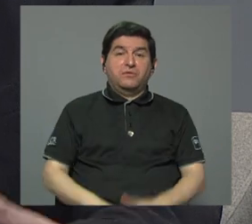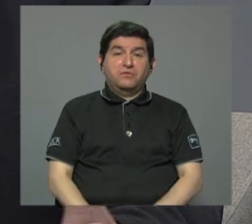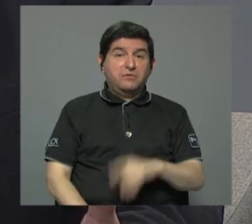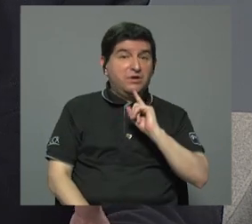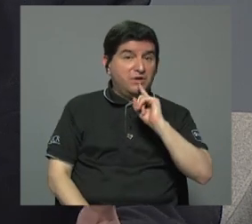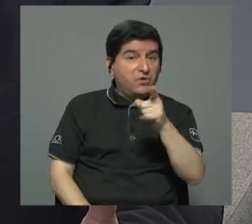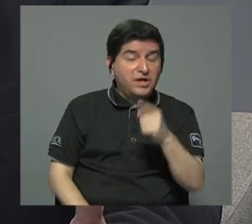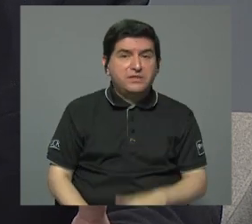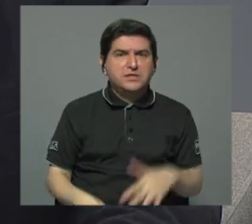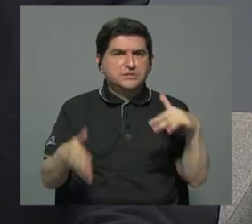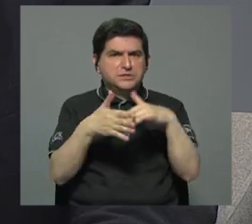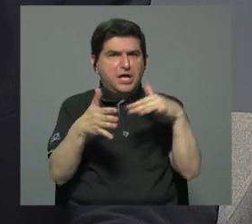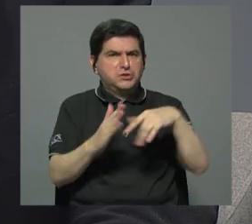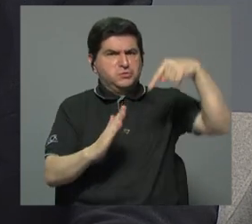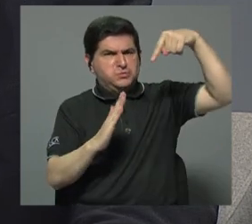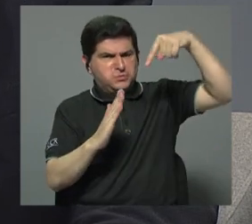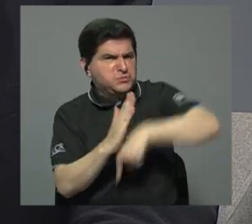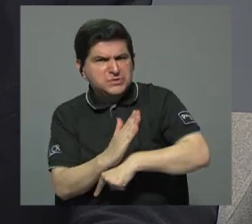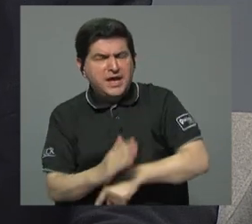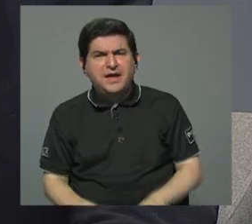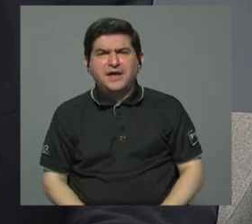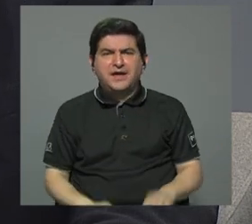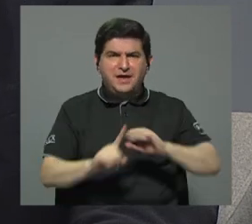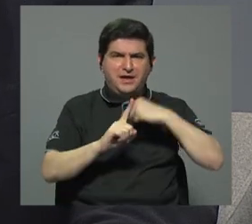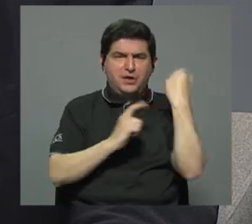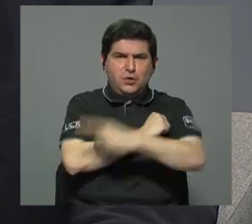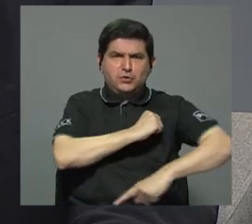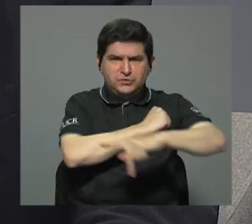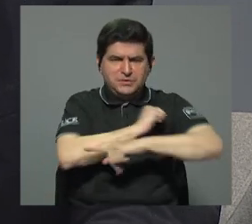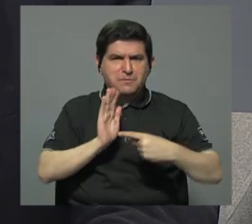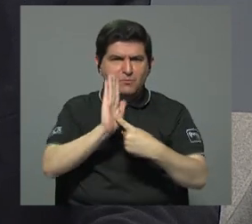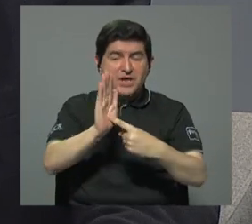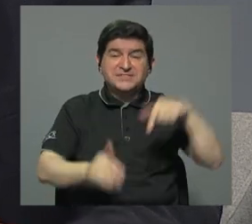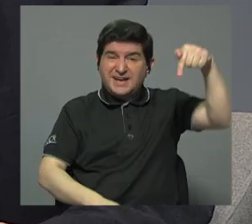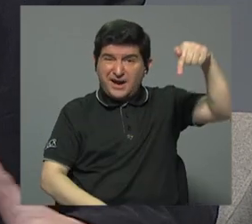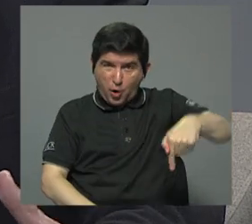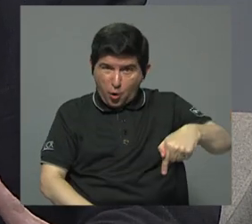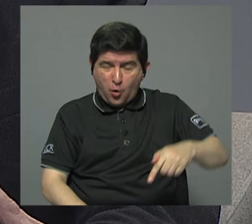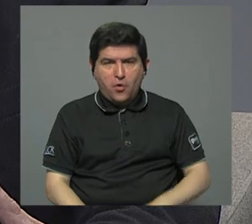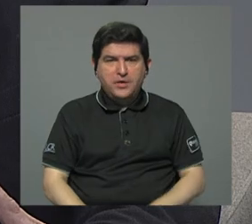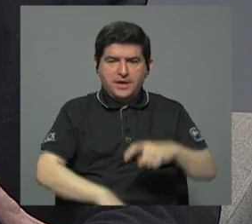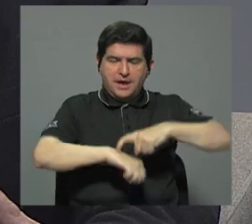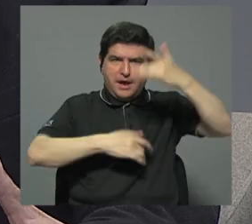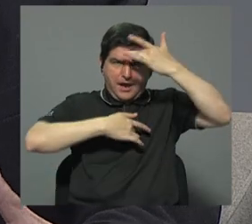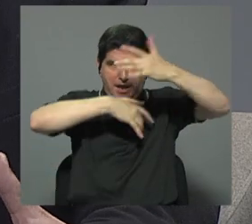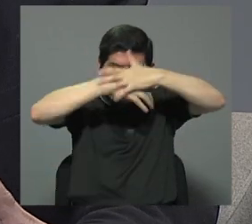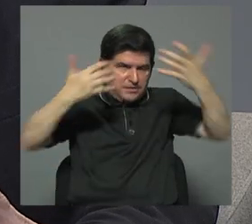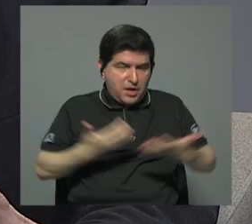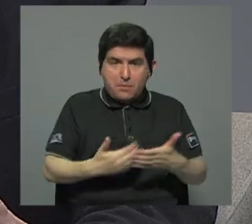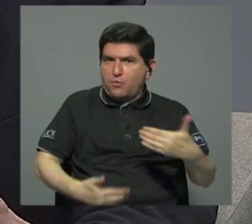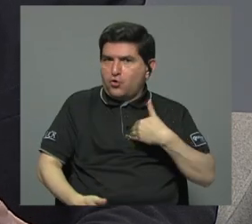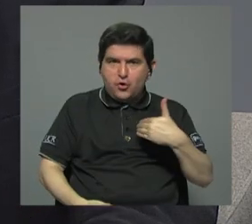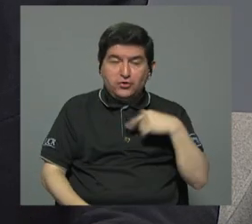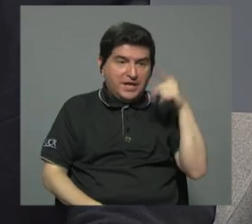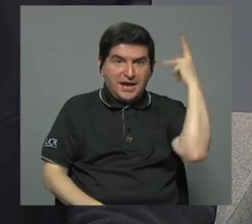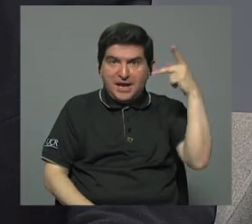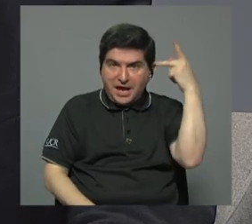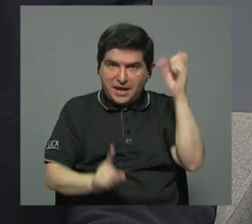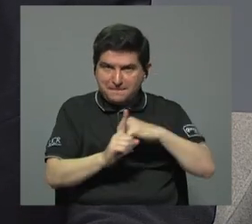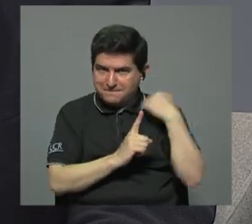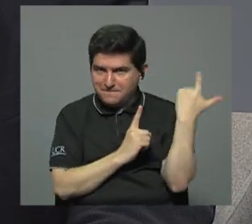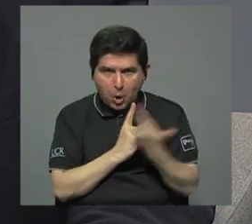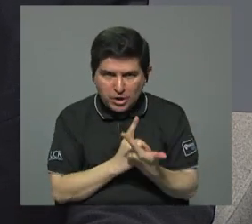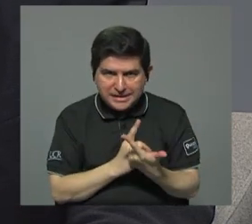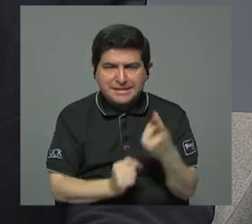señalaba, hay estudios muy serios, por ejemplo, el Estado de la Nación, que señalan que si hoy, en medio de la pandemia, no se tuvieran muchas de esas políticas sociales,